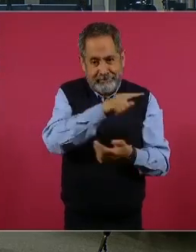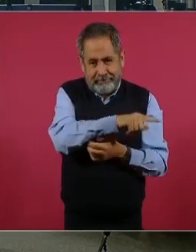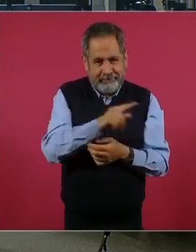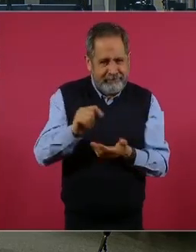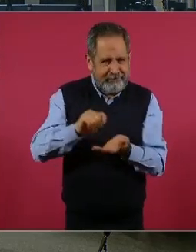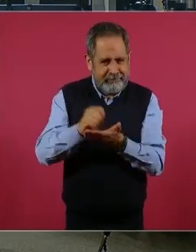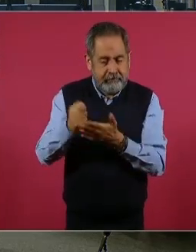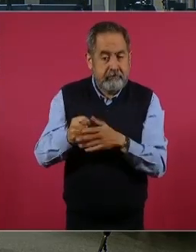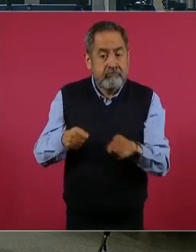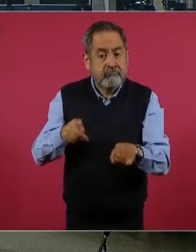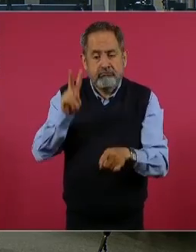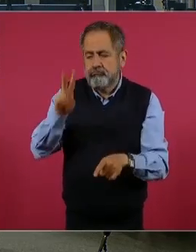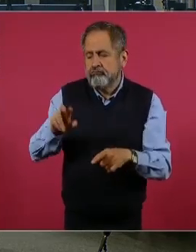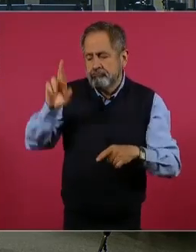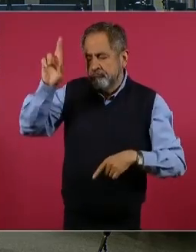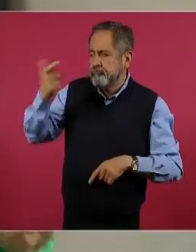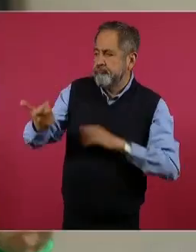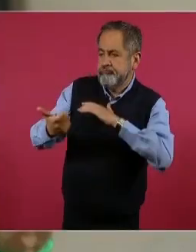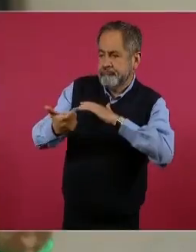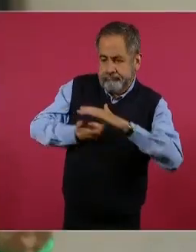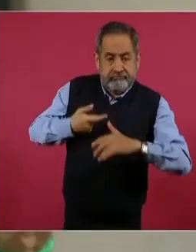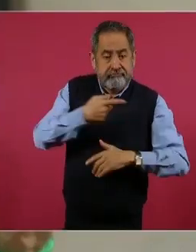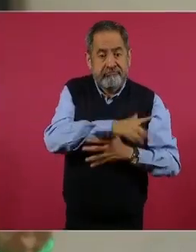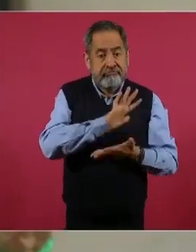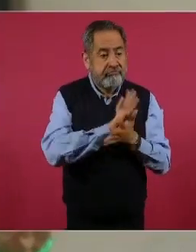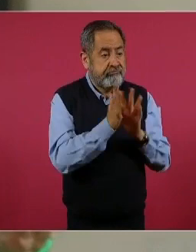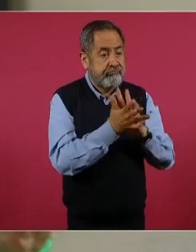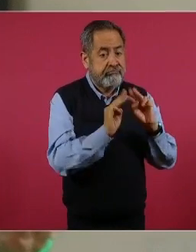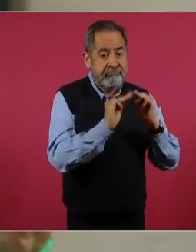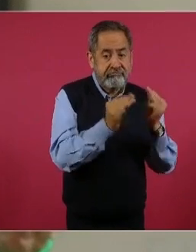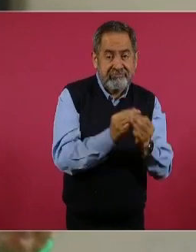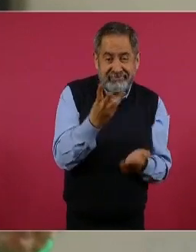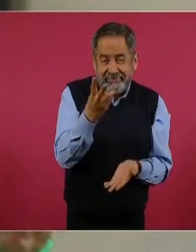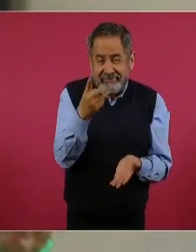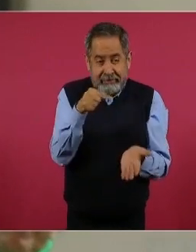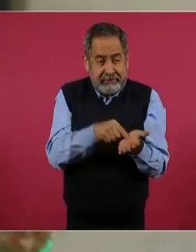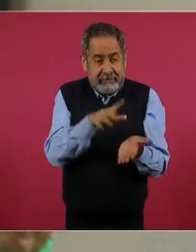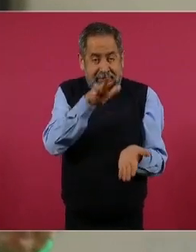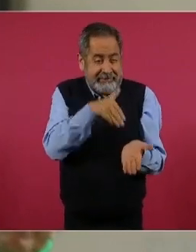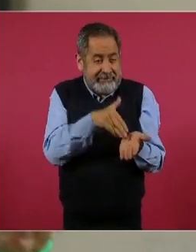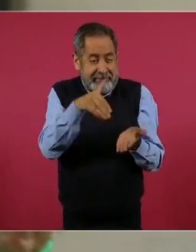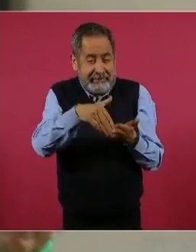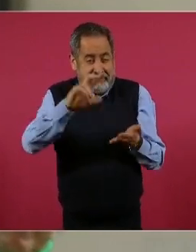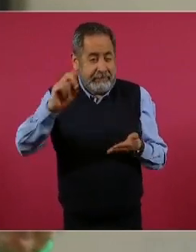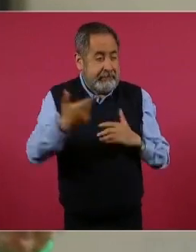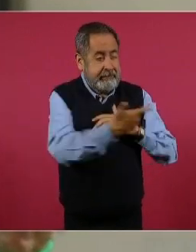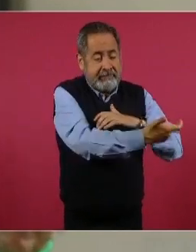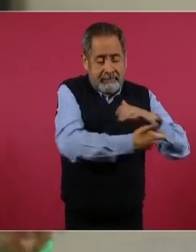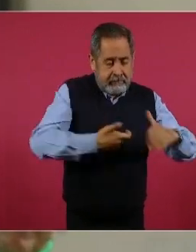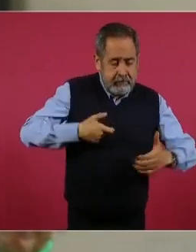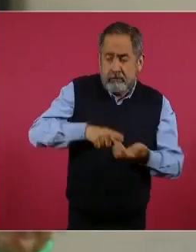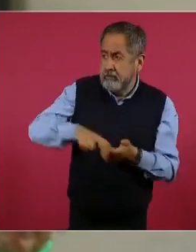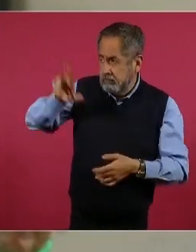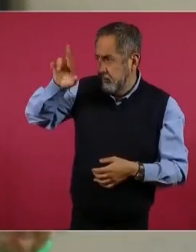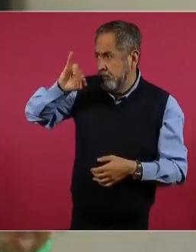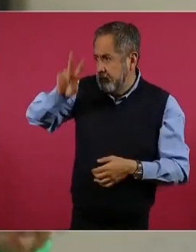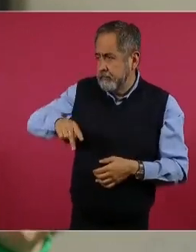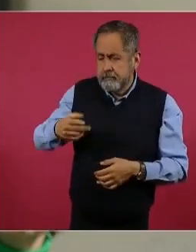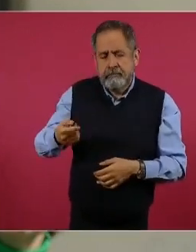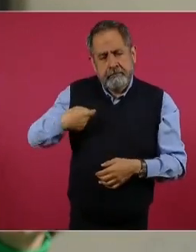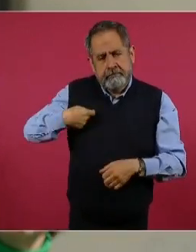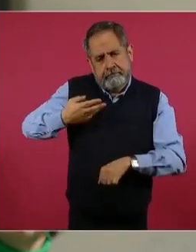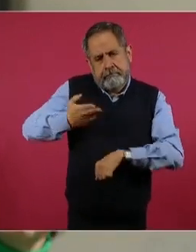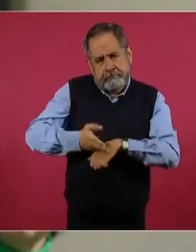haber recibido sobornos del Cártel del Golfo por 3.5 millones de dólares y fue condenado a 9 años de